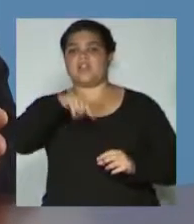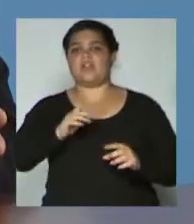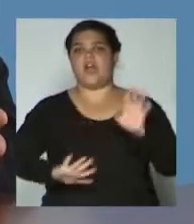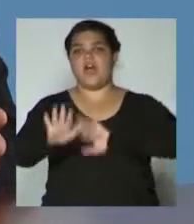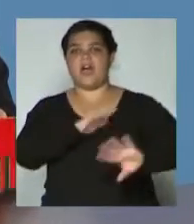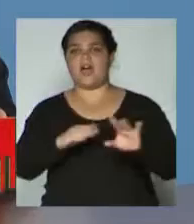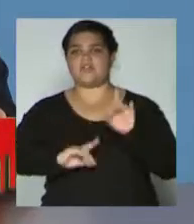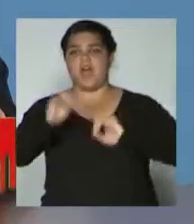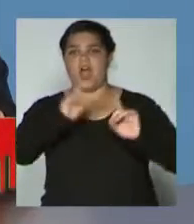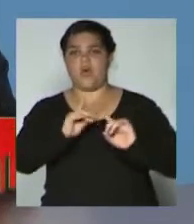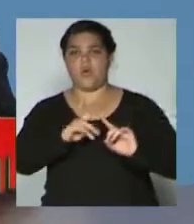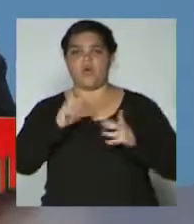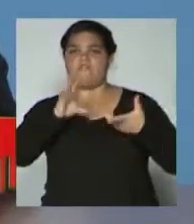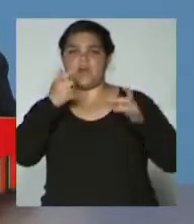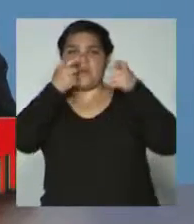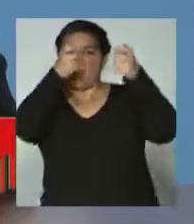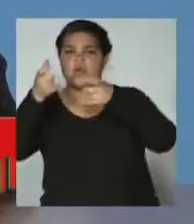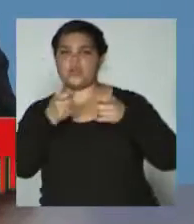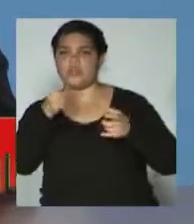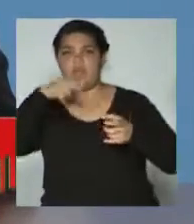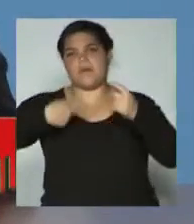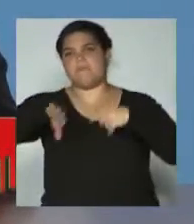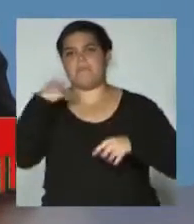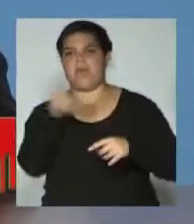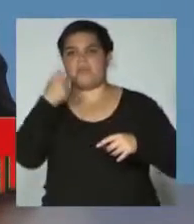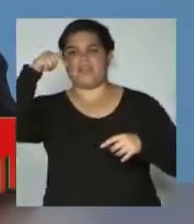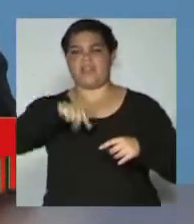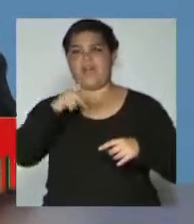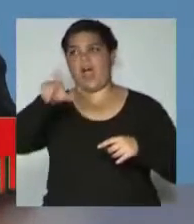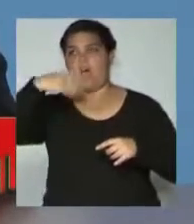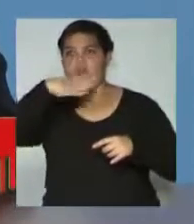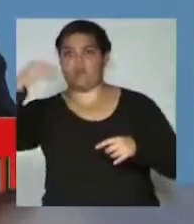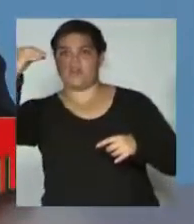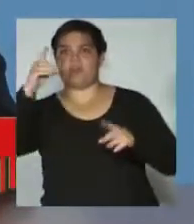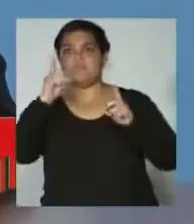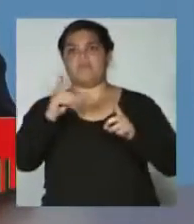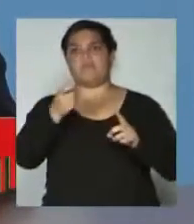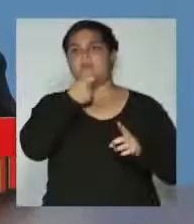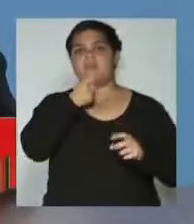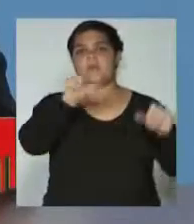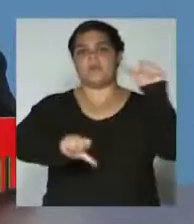somos ejemplos en el control. Claro. Concretamente, la Autoridad Regulatoria Nuclear Argentina.